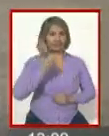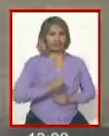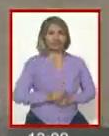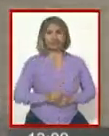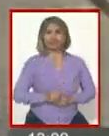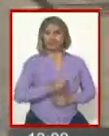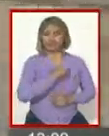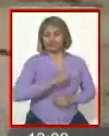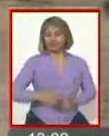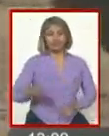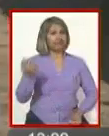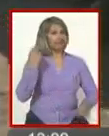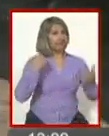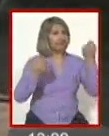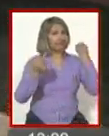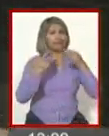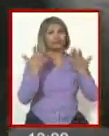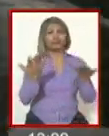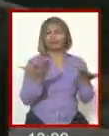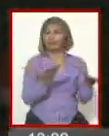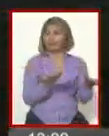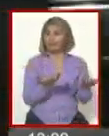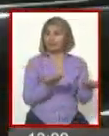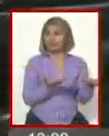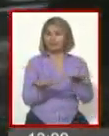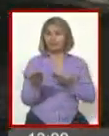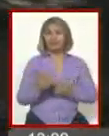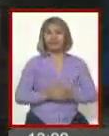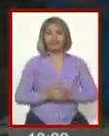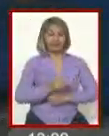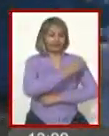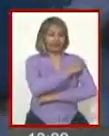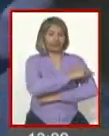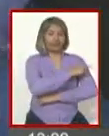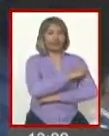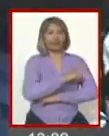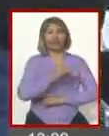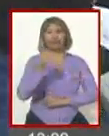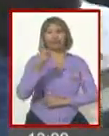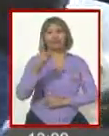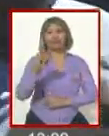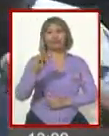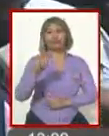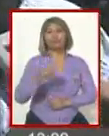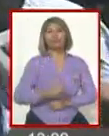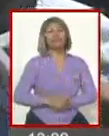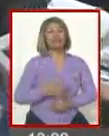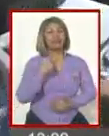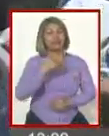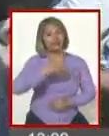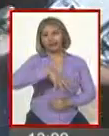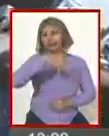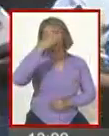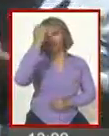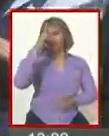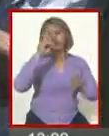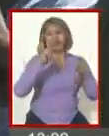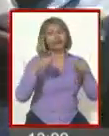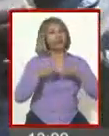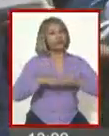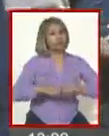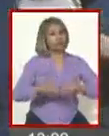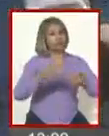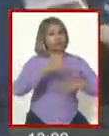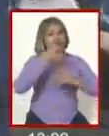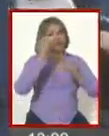Pérez Fernández, así que no le interesa. Ahora se quieren llevar el microhospital Anita Ley a otro barrio y por eso es que los vecinos están indignados. Y vamos a